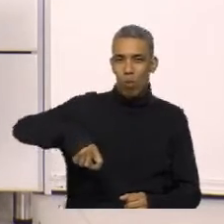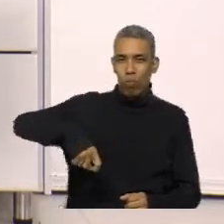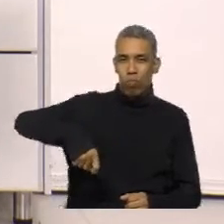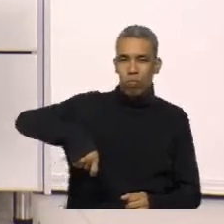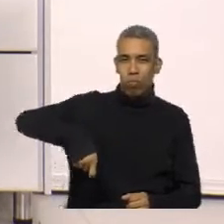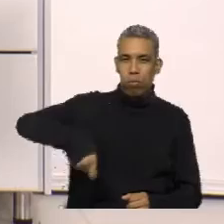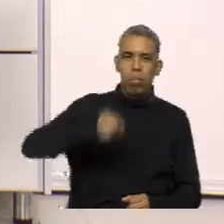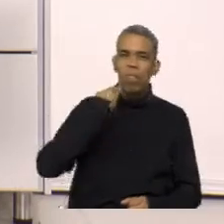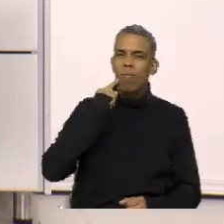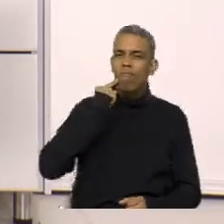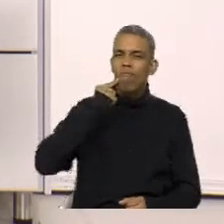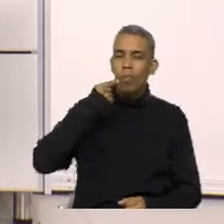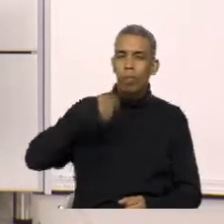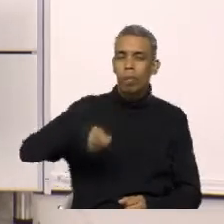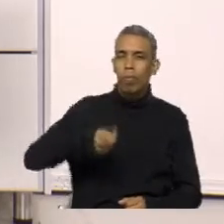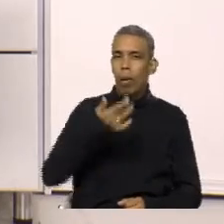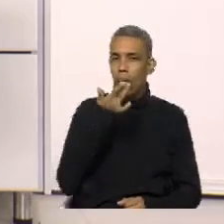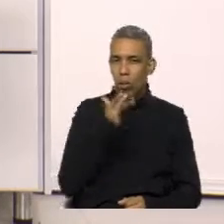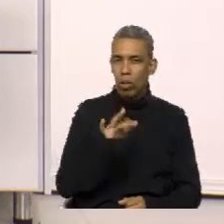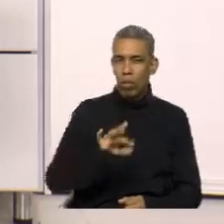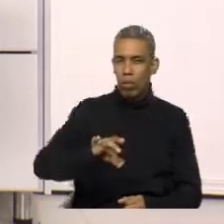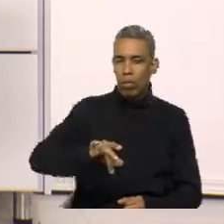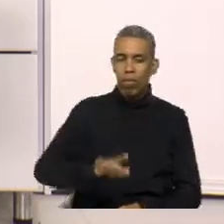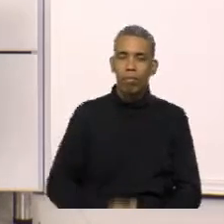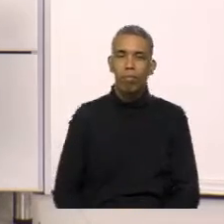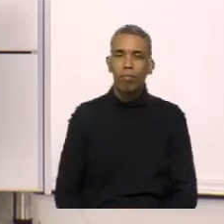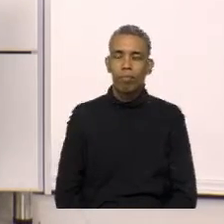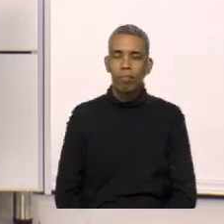Y un poquitico de sal.